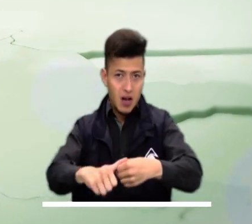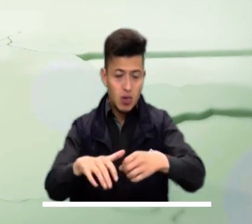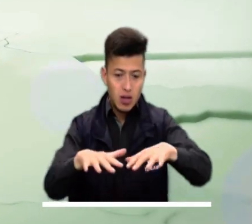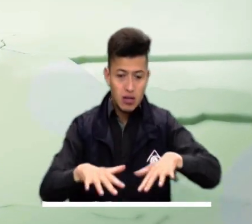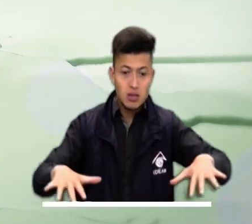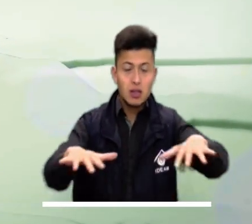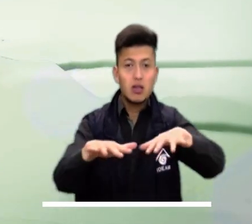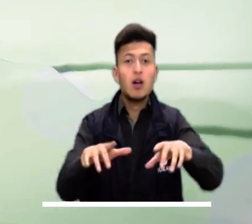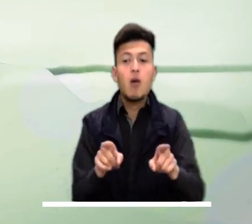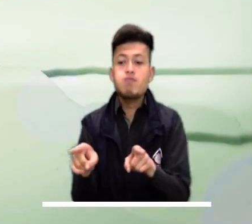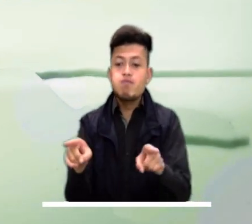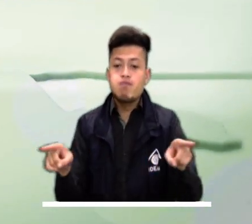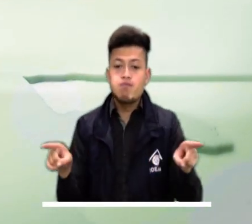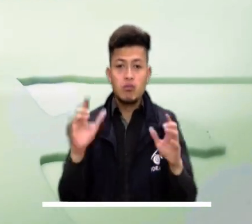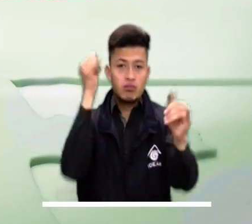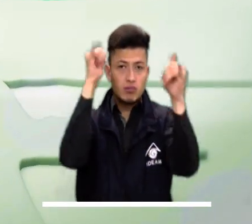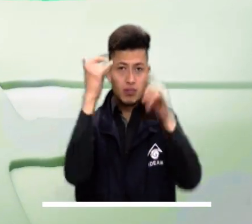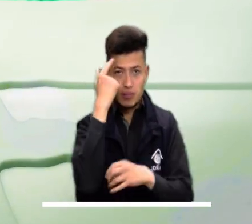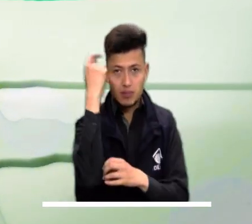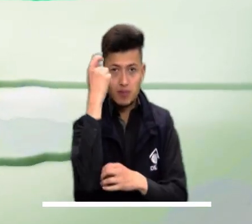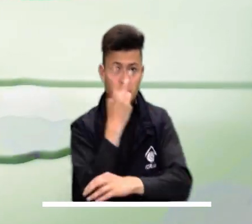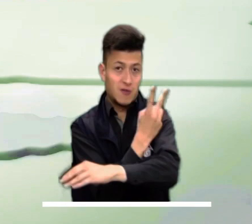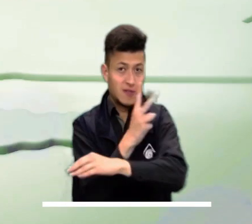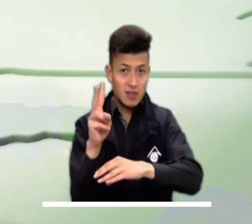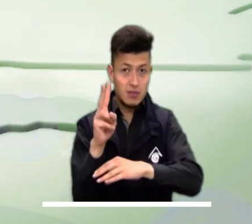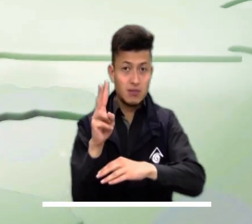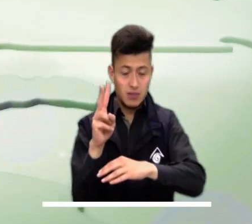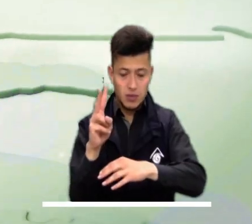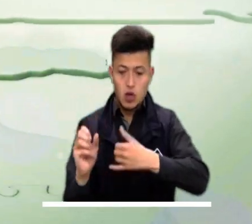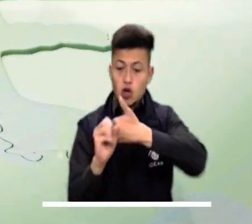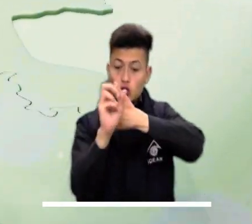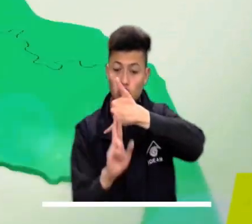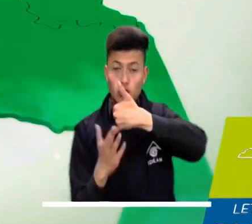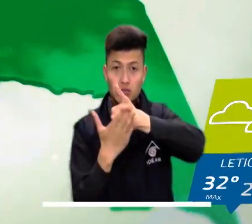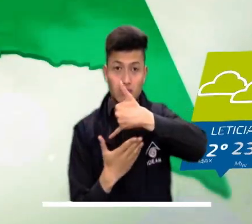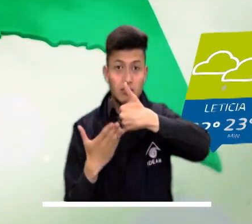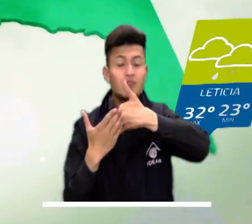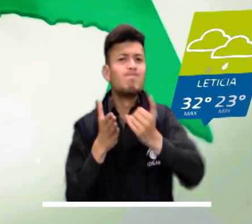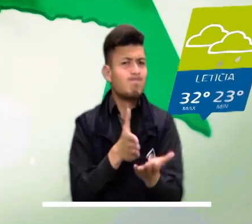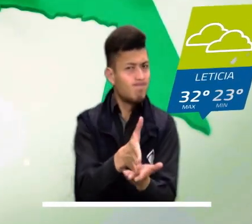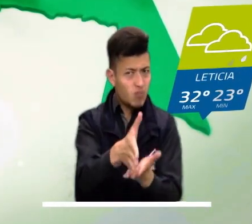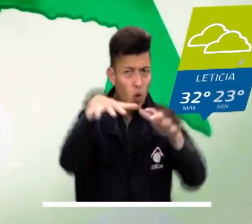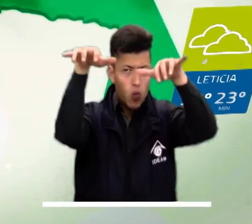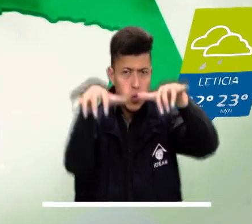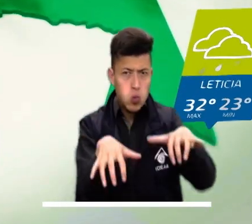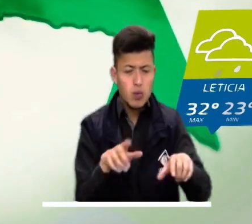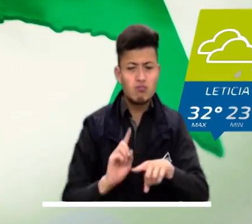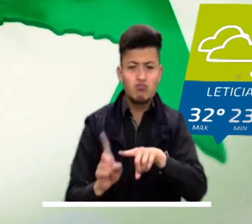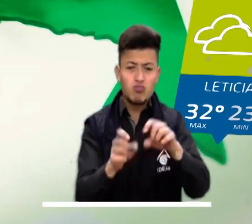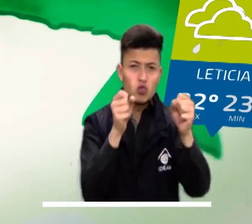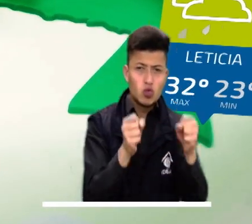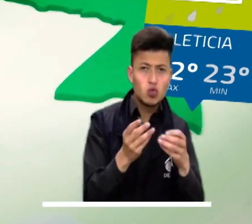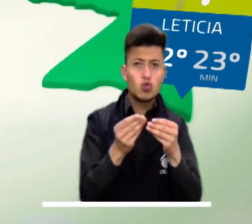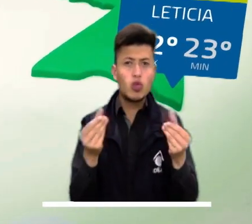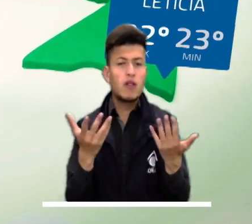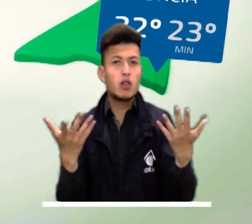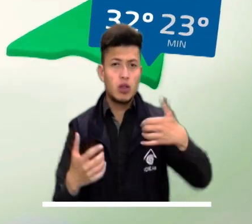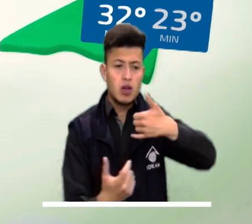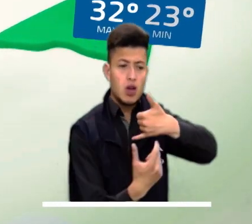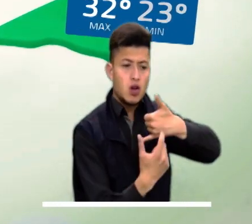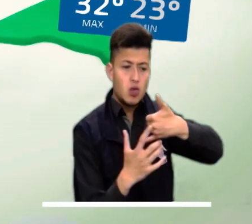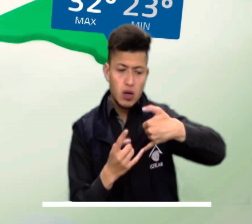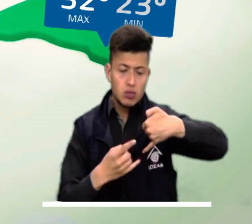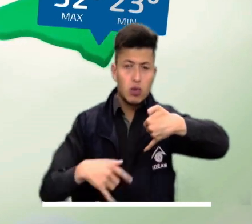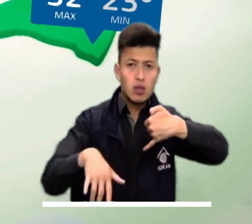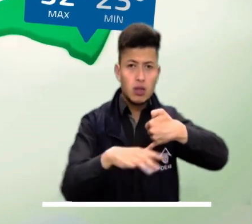descartan lluvias intensas al sur de Arauca y sectores dispersos de Casanare, Meta y Vichada. Al sur del territorio nacional continuarán las lluvias